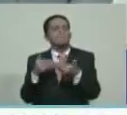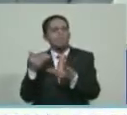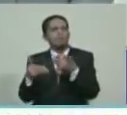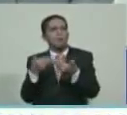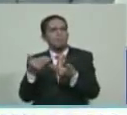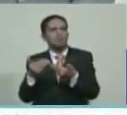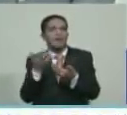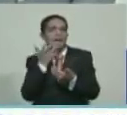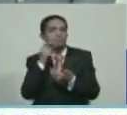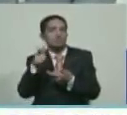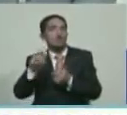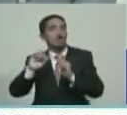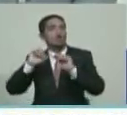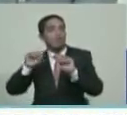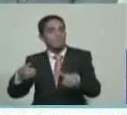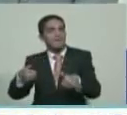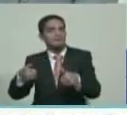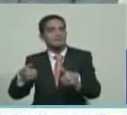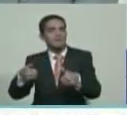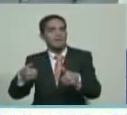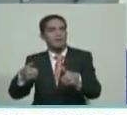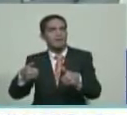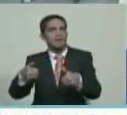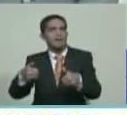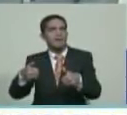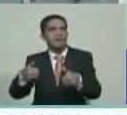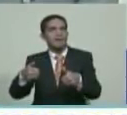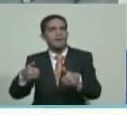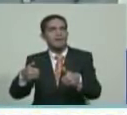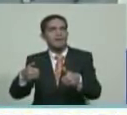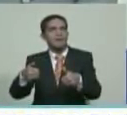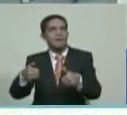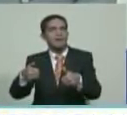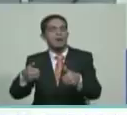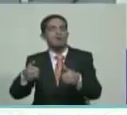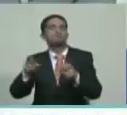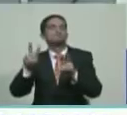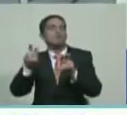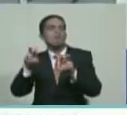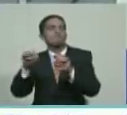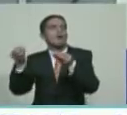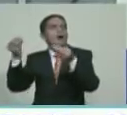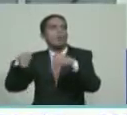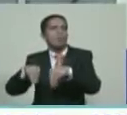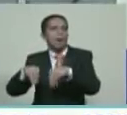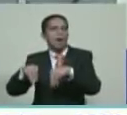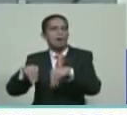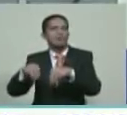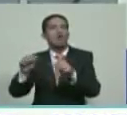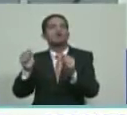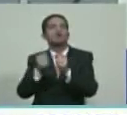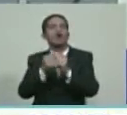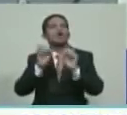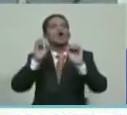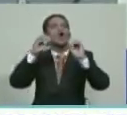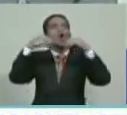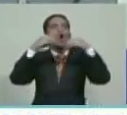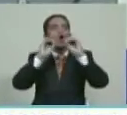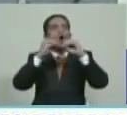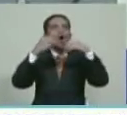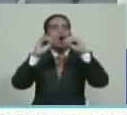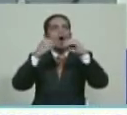establezca una nueva un nuevo contrato con esta plataforma